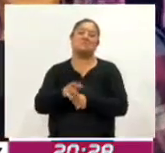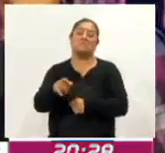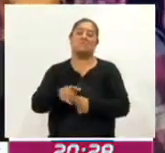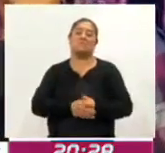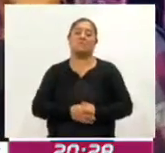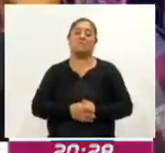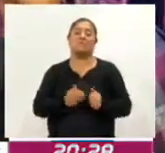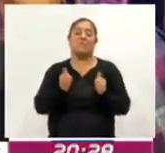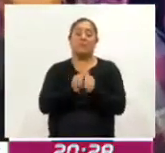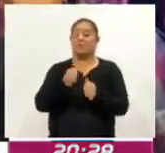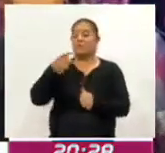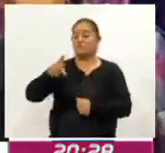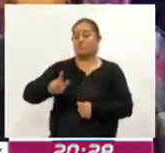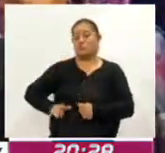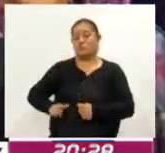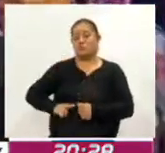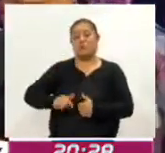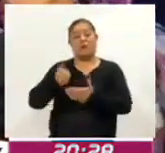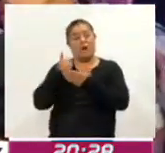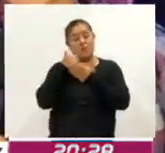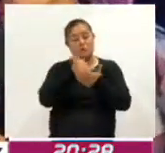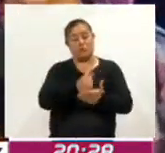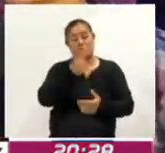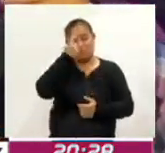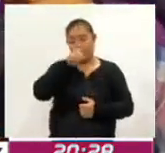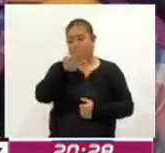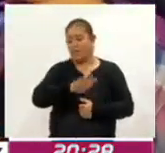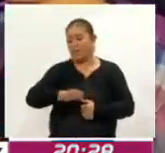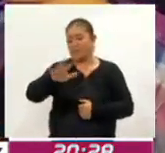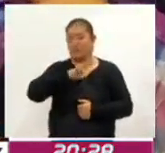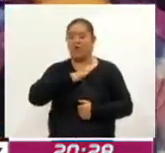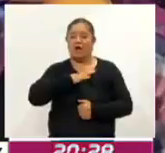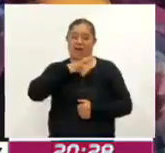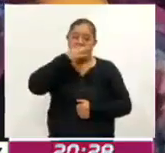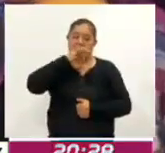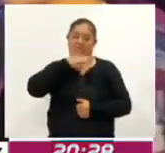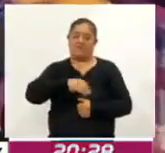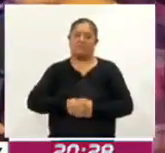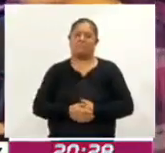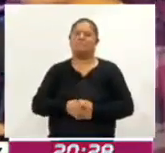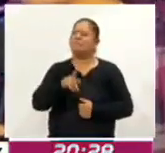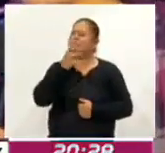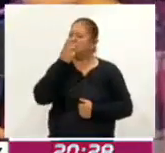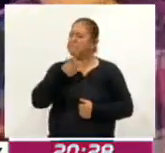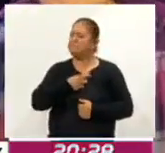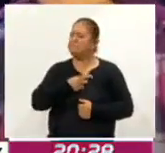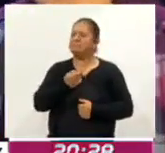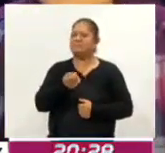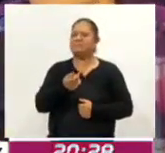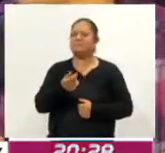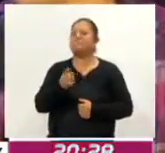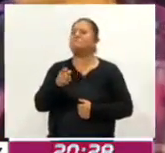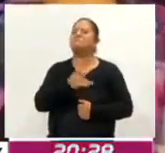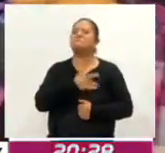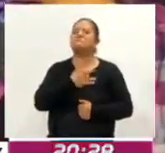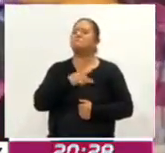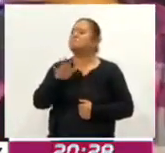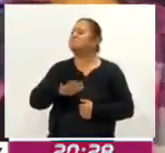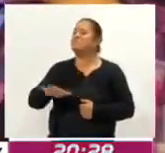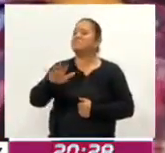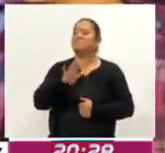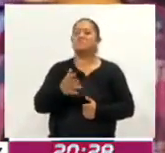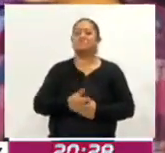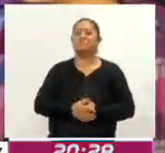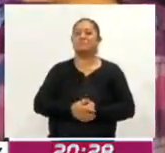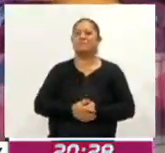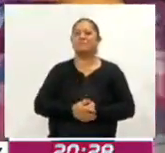su gobierno coadyuvó para que se realizara este festejo. Bien, presidente, ¿nos puede platicar un poco cómo ve el ambiente en esta